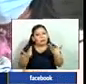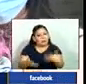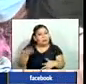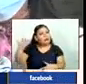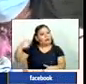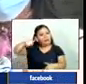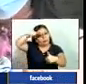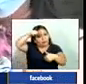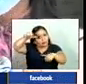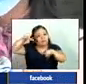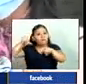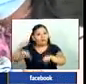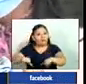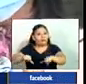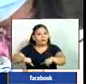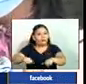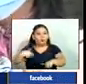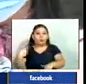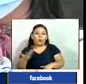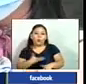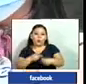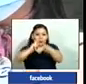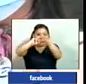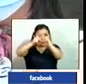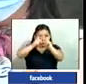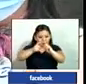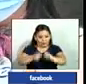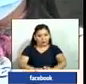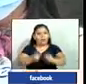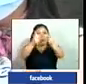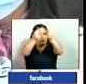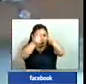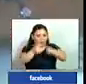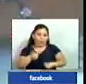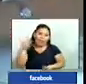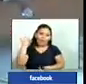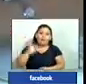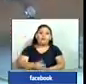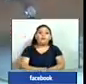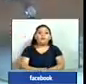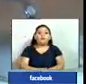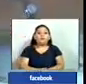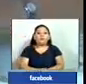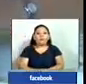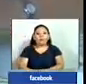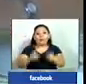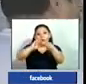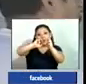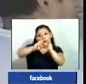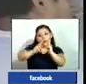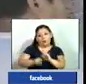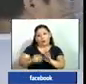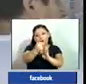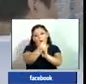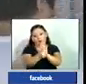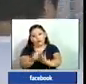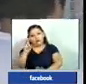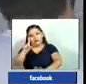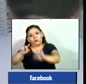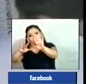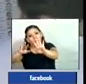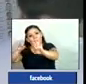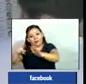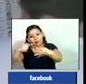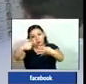aprobado la sala nosotros lo rediseñamos en el presupuesto que se nos otorgó las reformas al artículo 186 del código